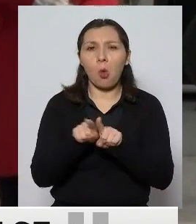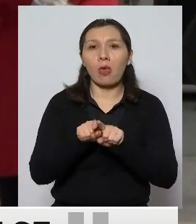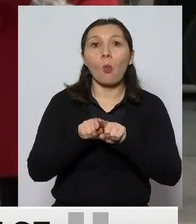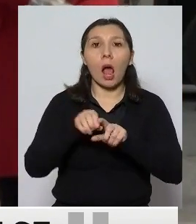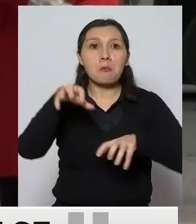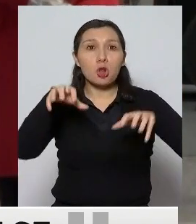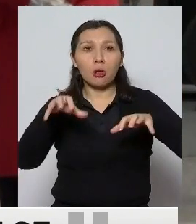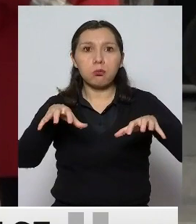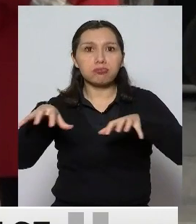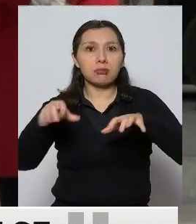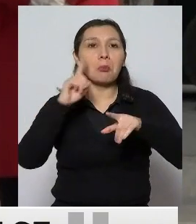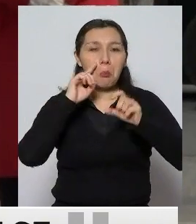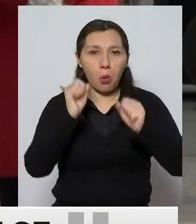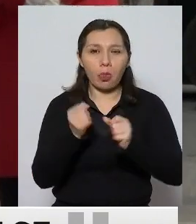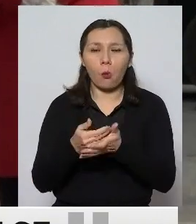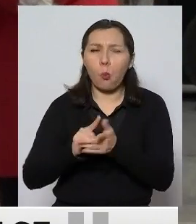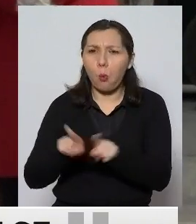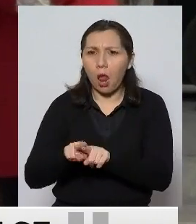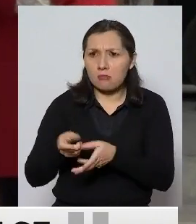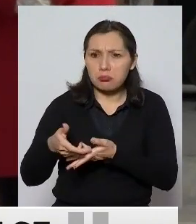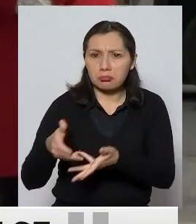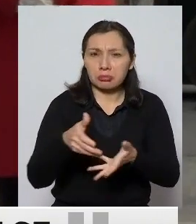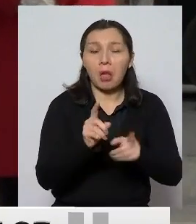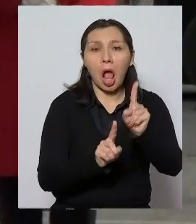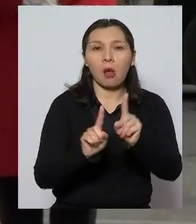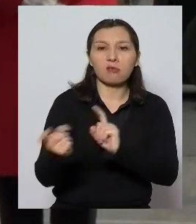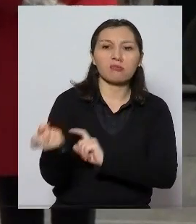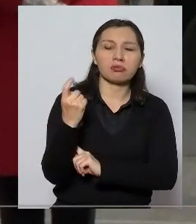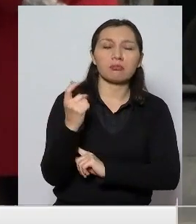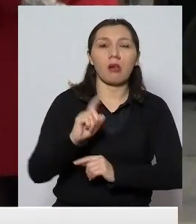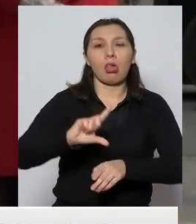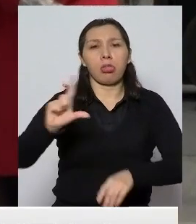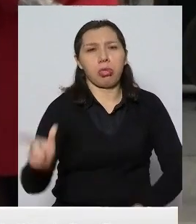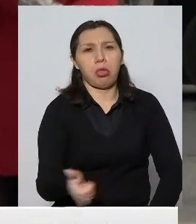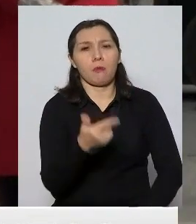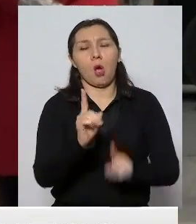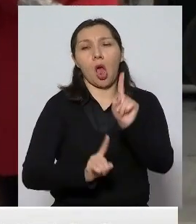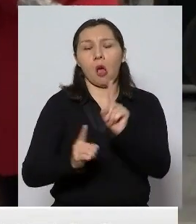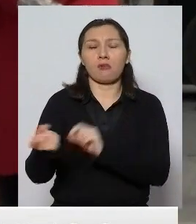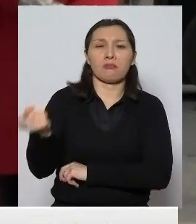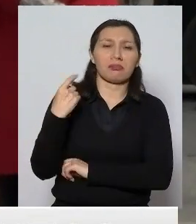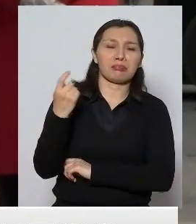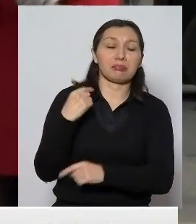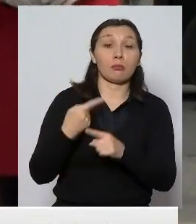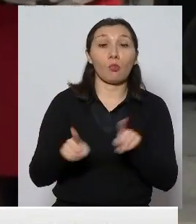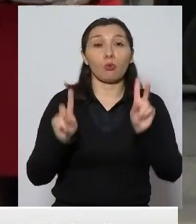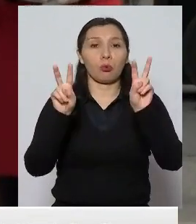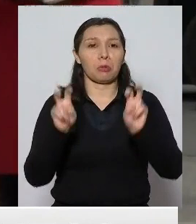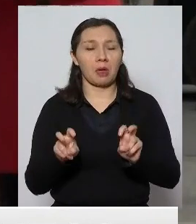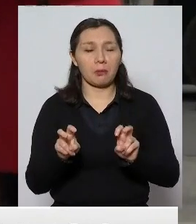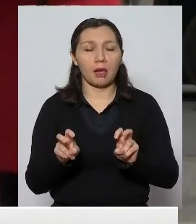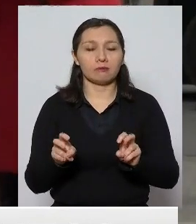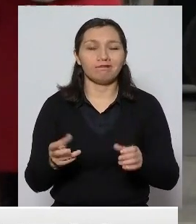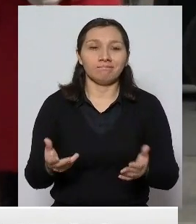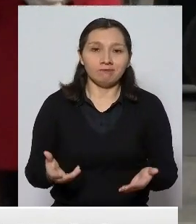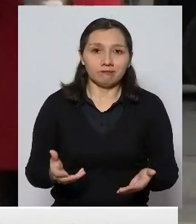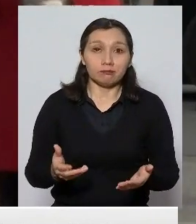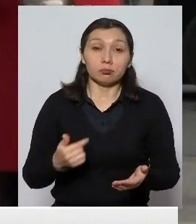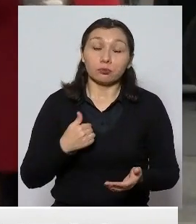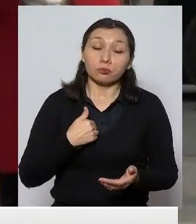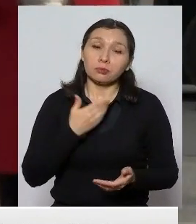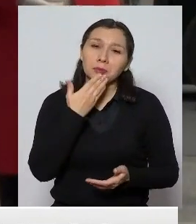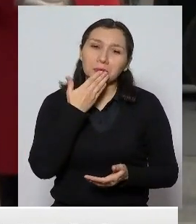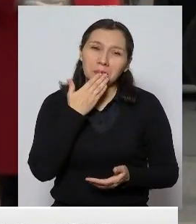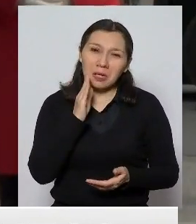montañas. Otros se han quejado por la velocidad o por otros factores. Yo